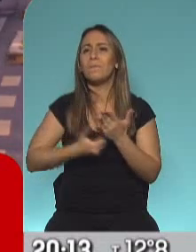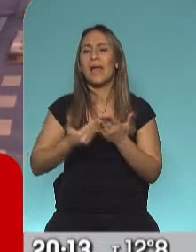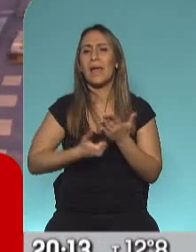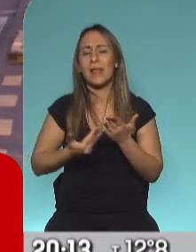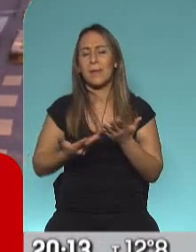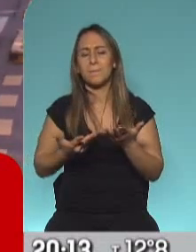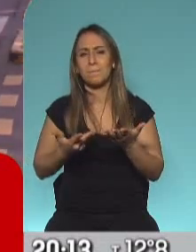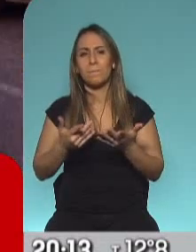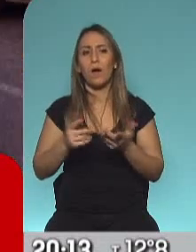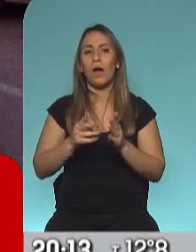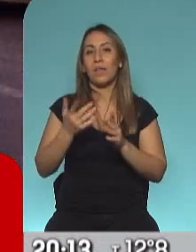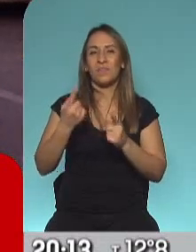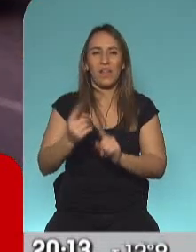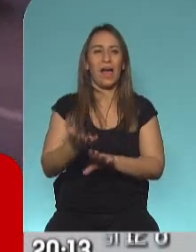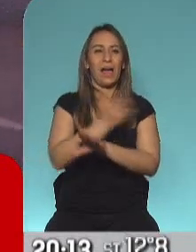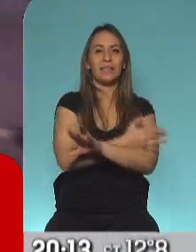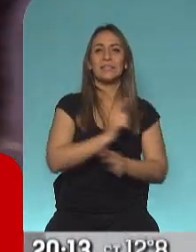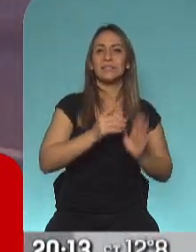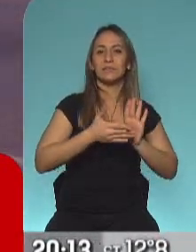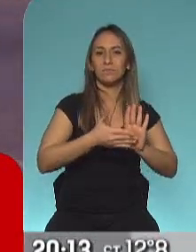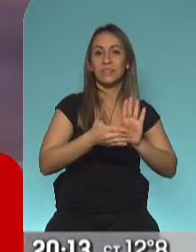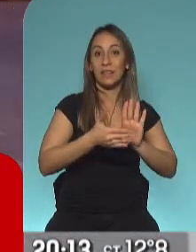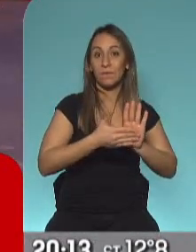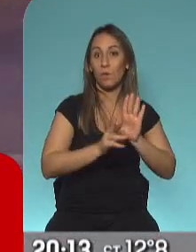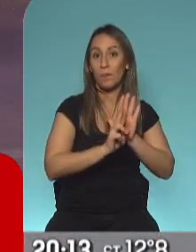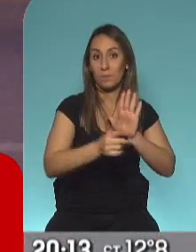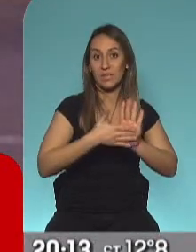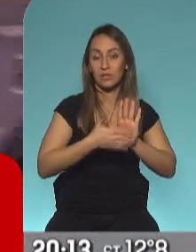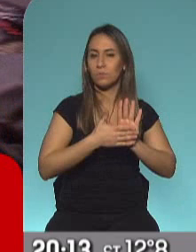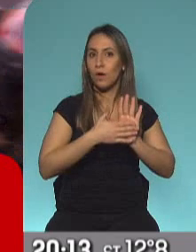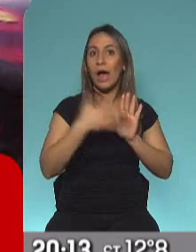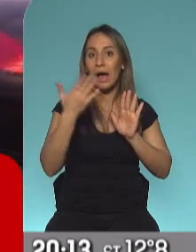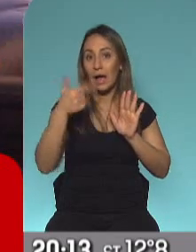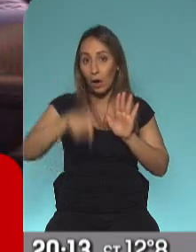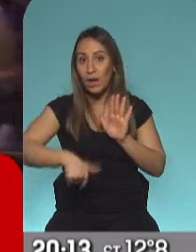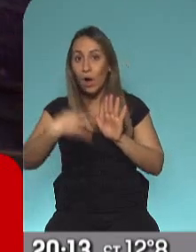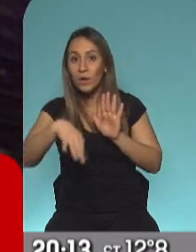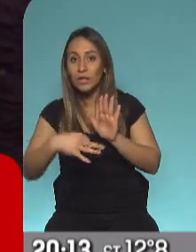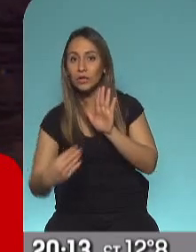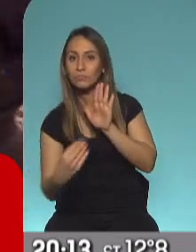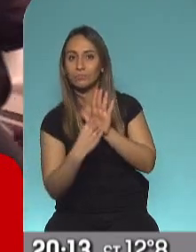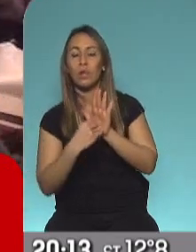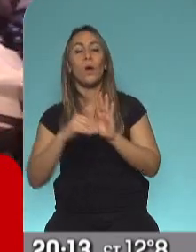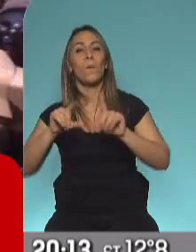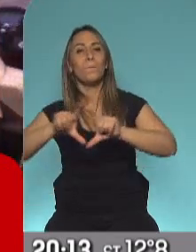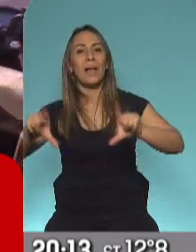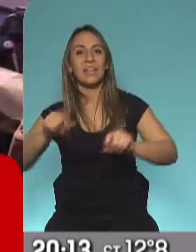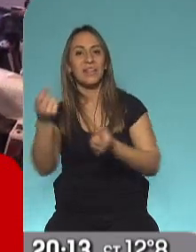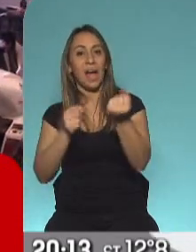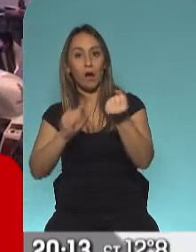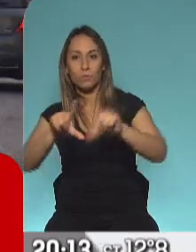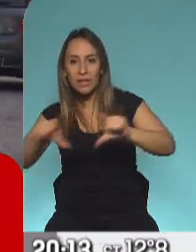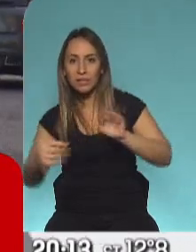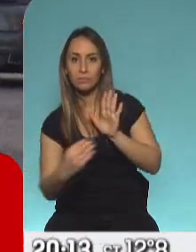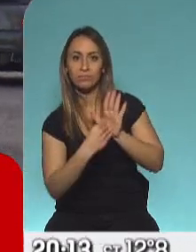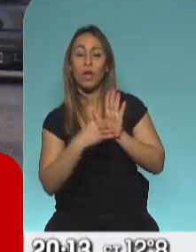por ejemplo, los certificados anteriores, es obligatorio poner la patente del auto en el que te movilizás, sí, o en el caso de que uses transporte público, por ejemplo,